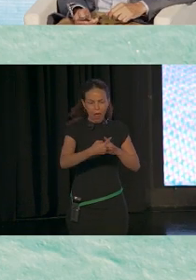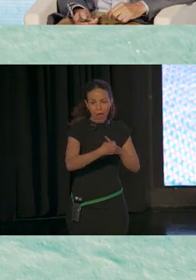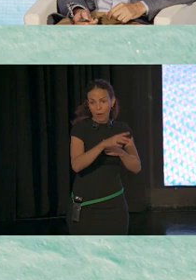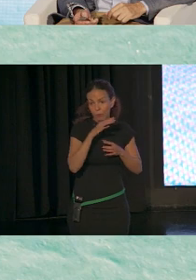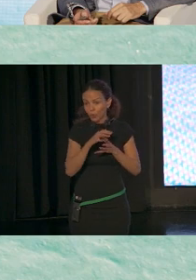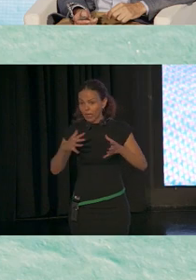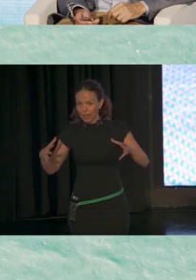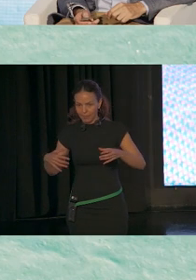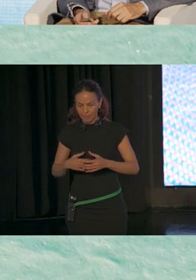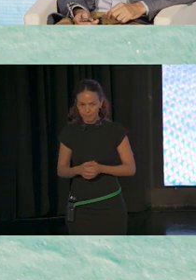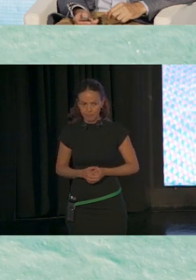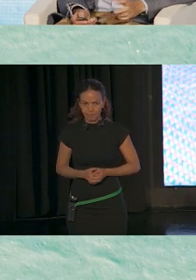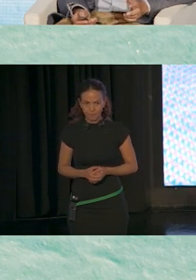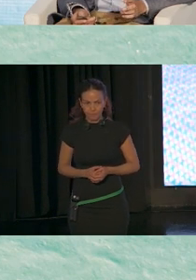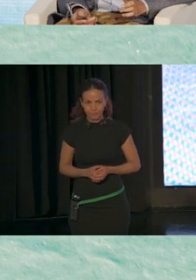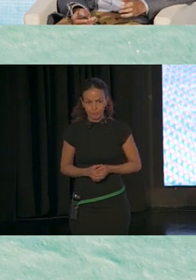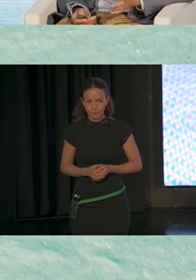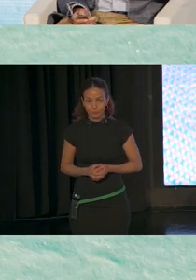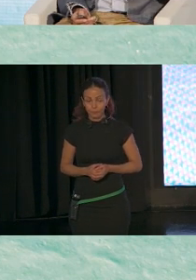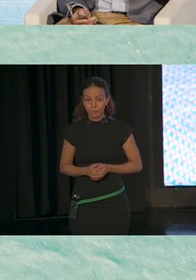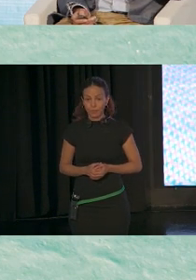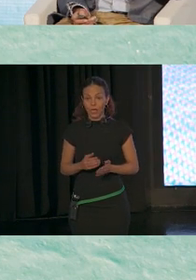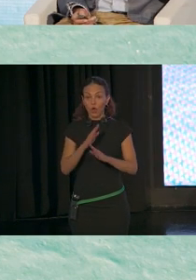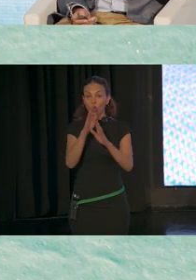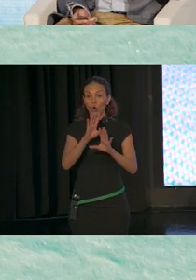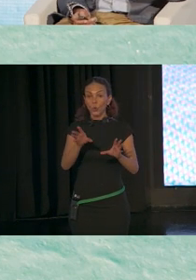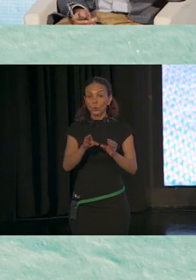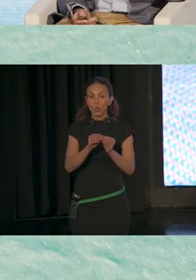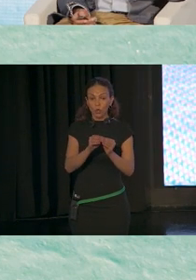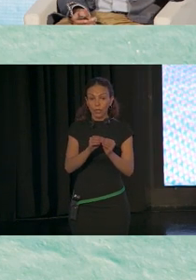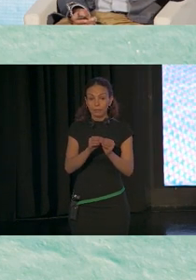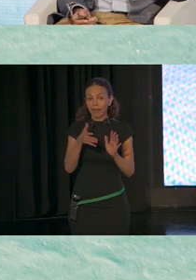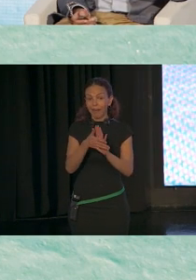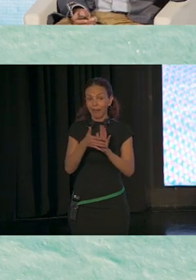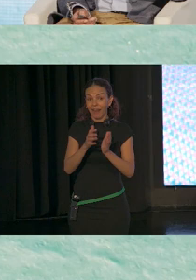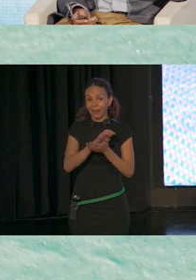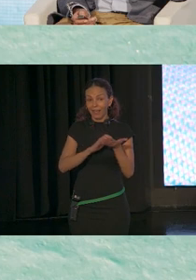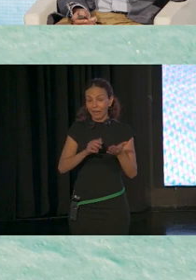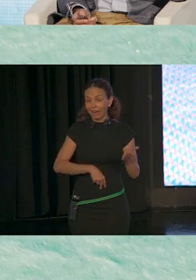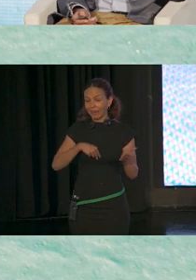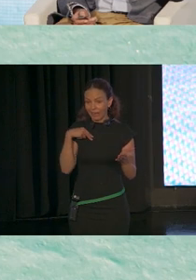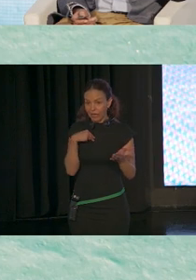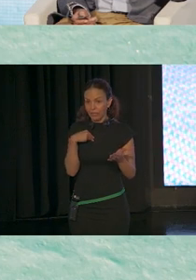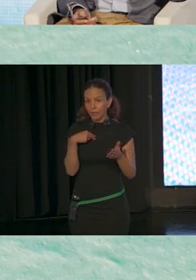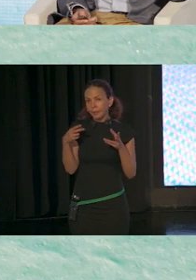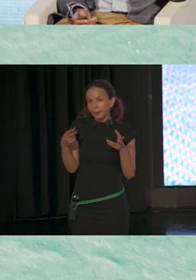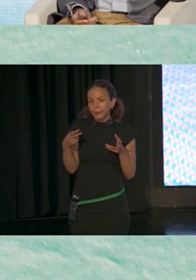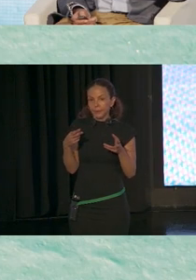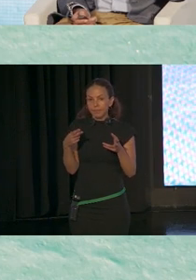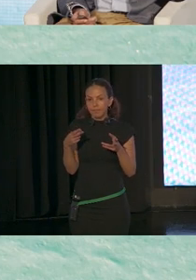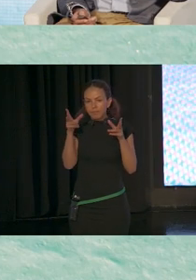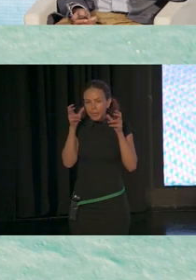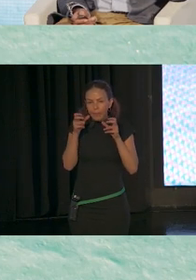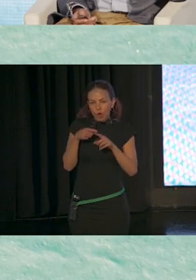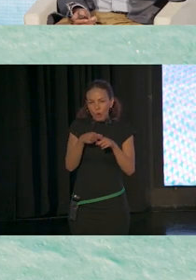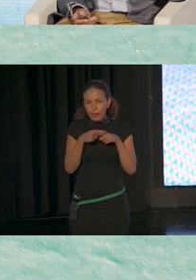amplio. Bueno, conclusiones en esta narrativa. En general, hay una percepción compartida de que esto es bueno,